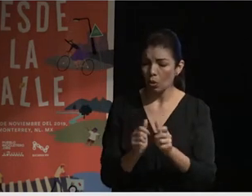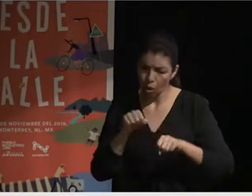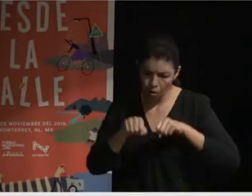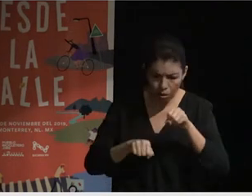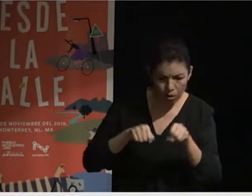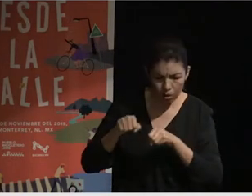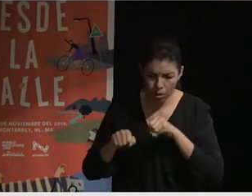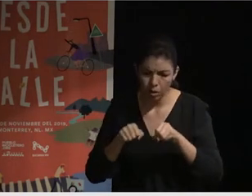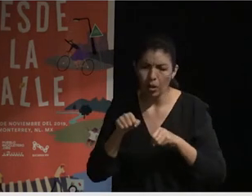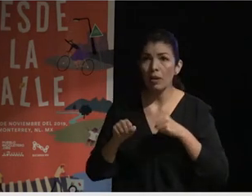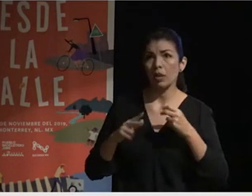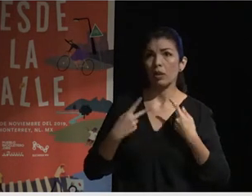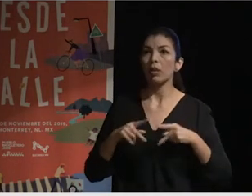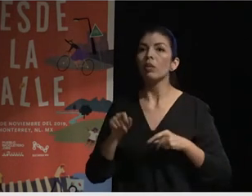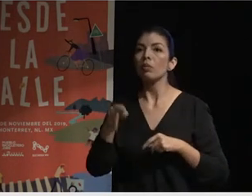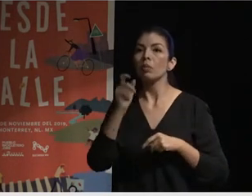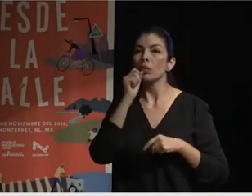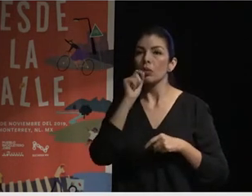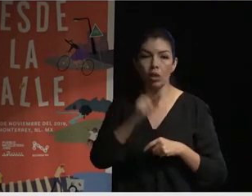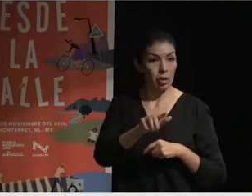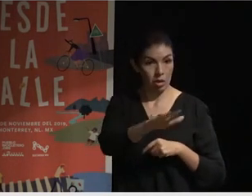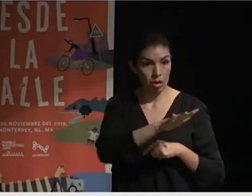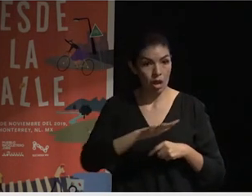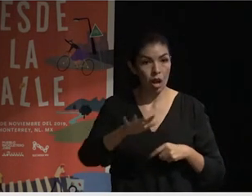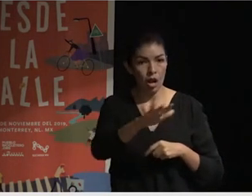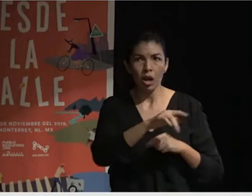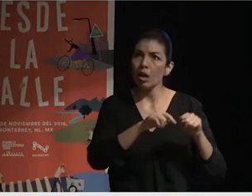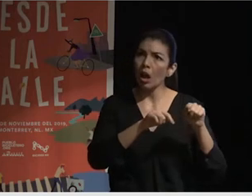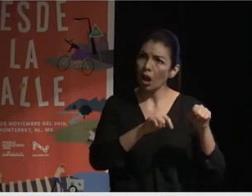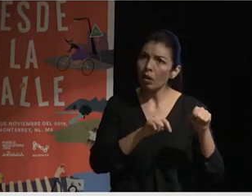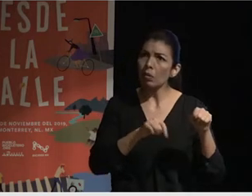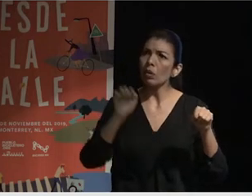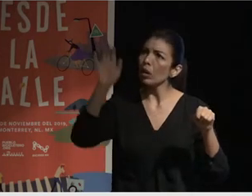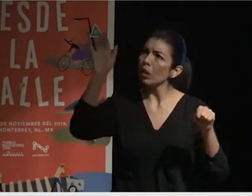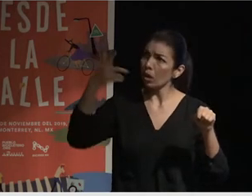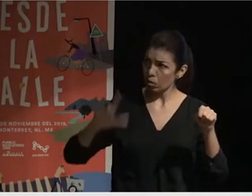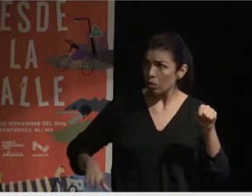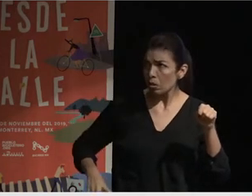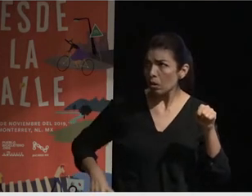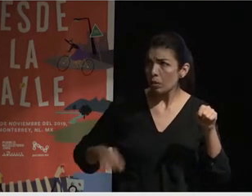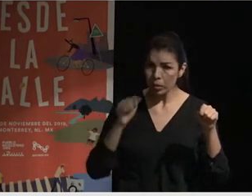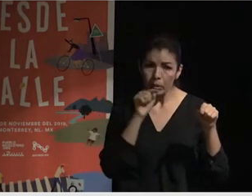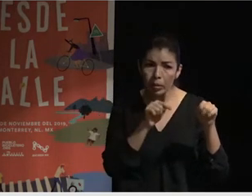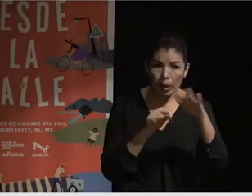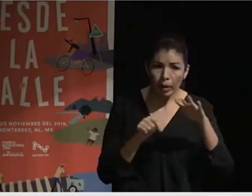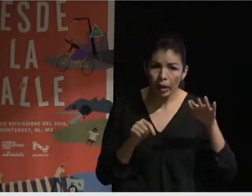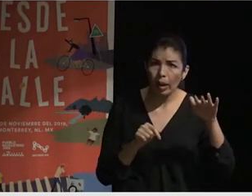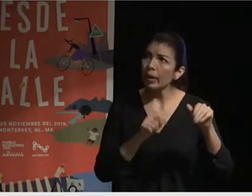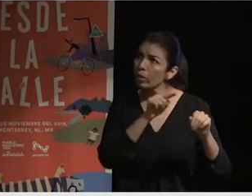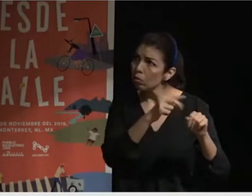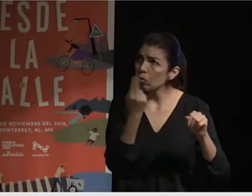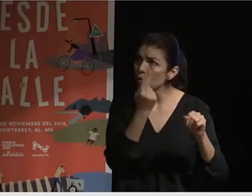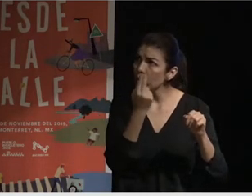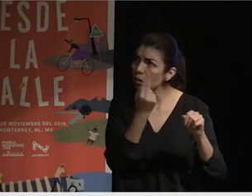hay un movimiento social fuerte con eso, ¿no? Entonces, son como algunos de los ejemplos. Como les digo, es muy difícil tener una receta. Varias personas de la